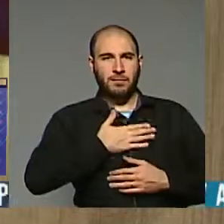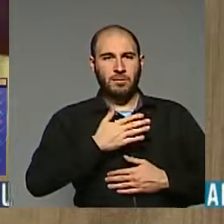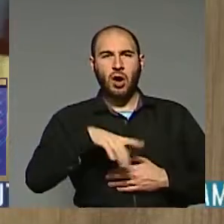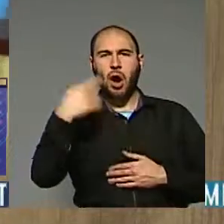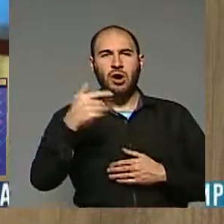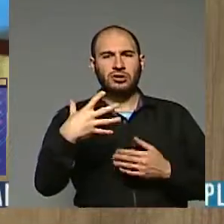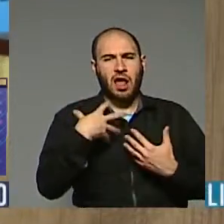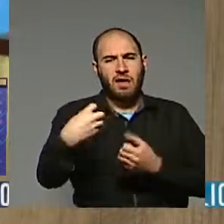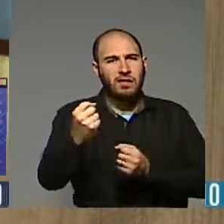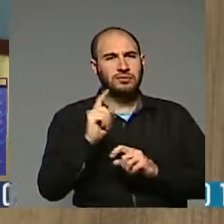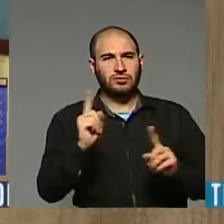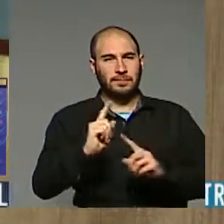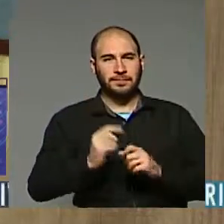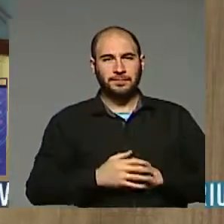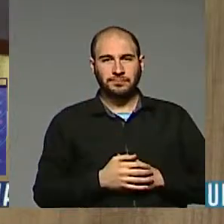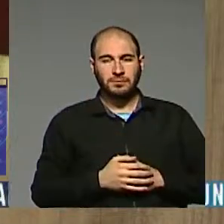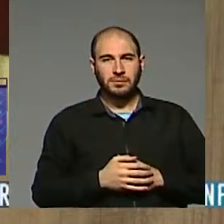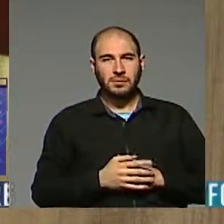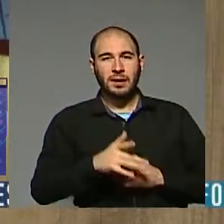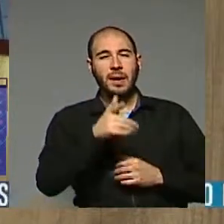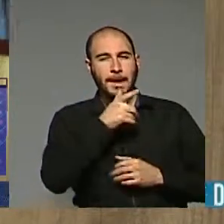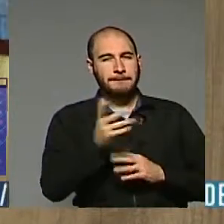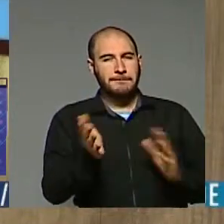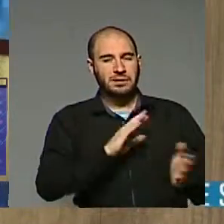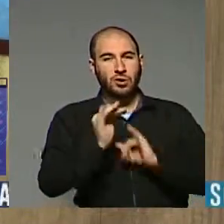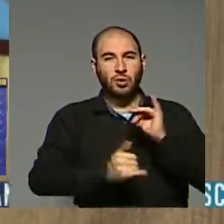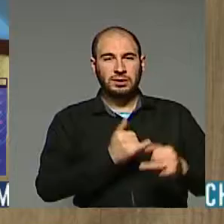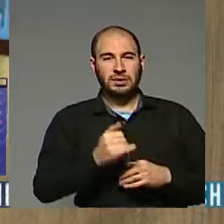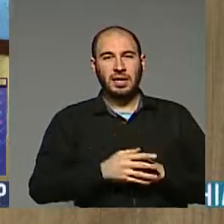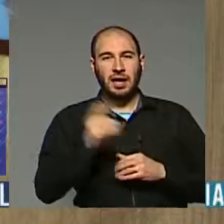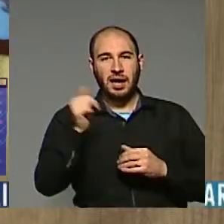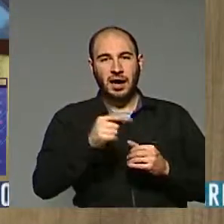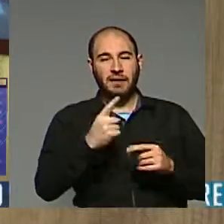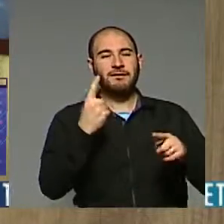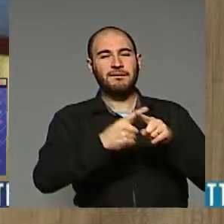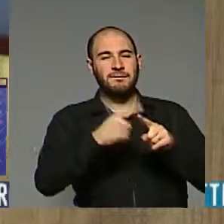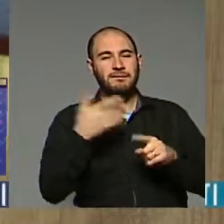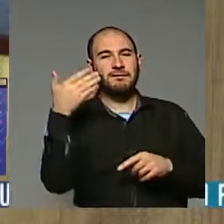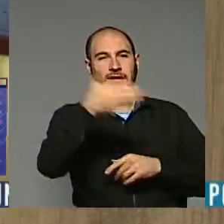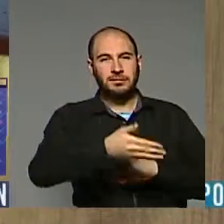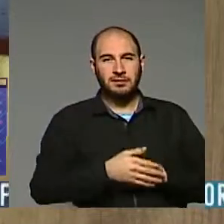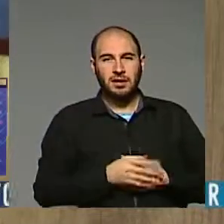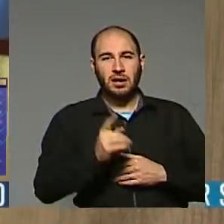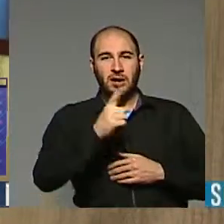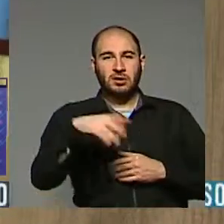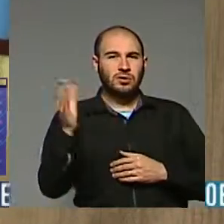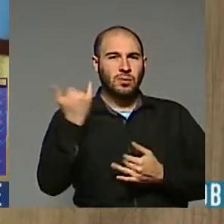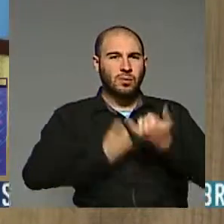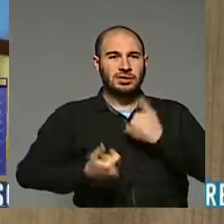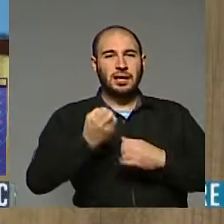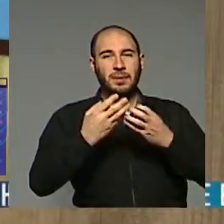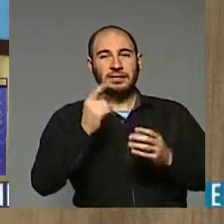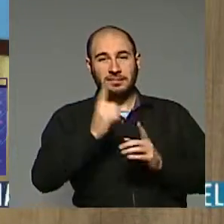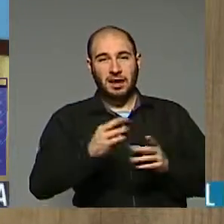quiero que se lo agencie nadie más. Algo parecido dijo una vez que salió a festejar y podemos escucharlo porque